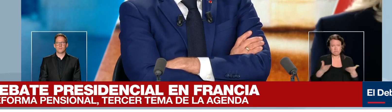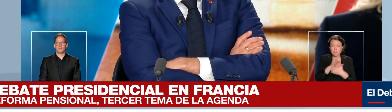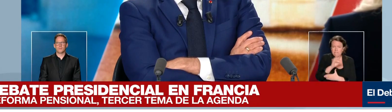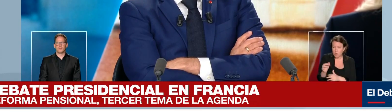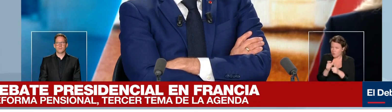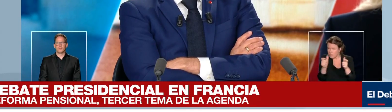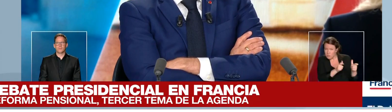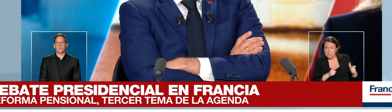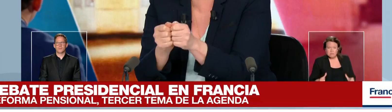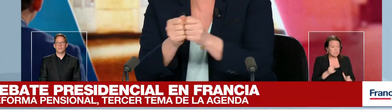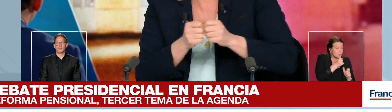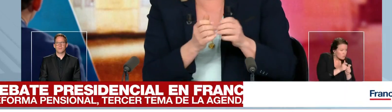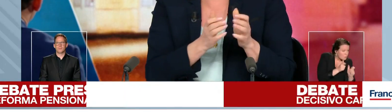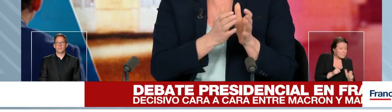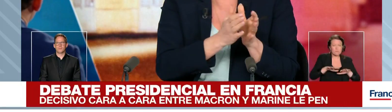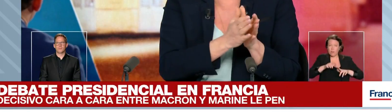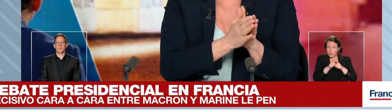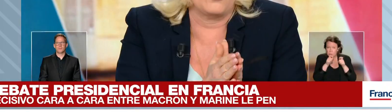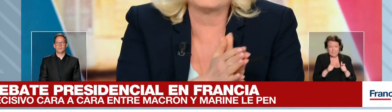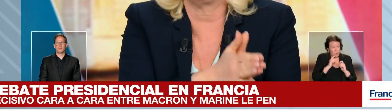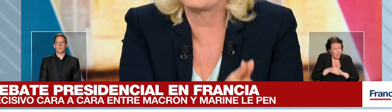las microempresas y a las